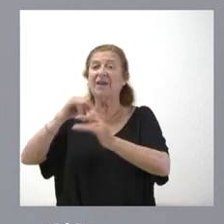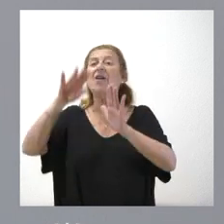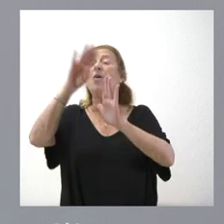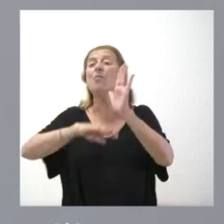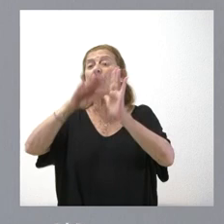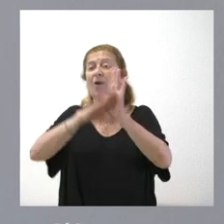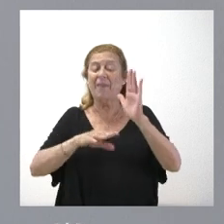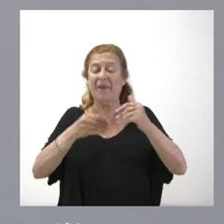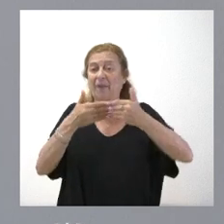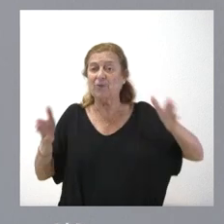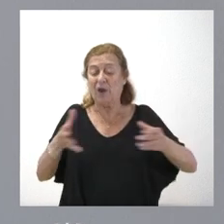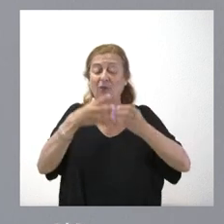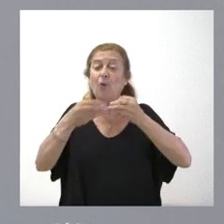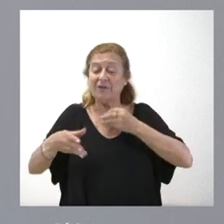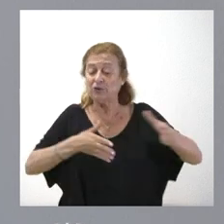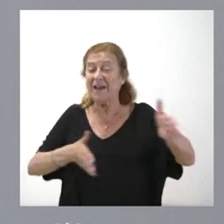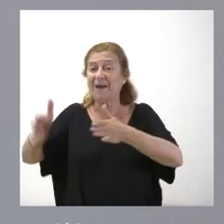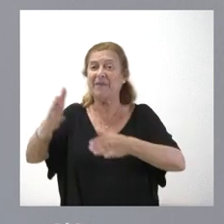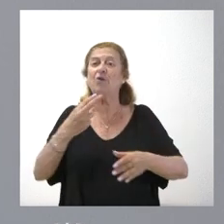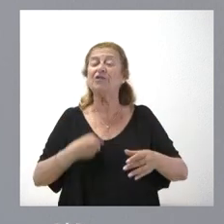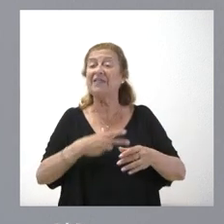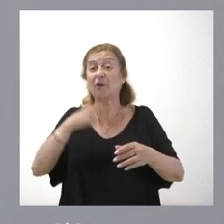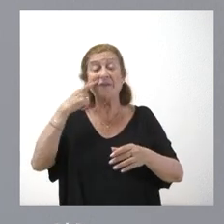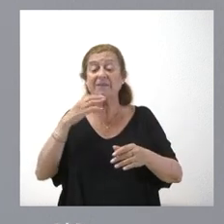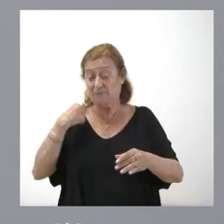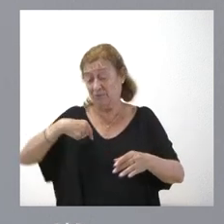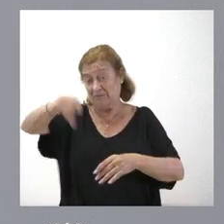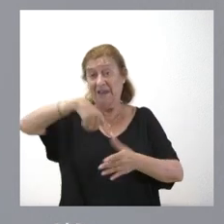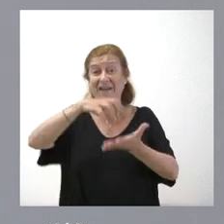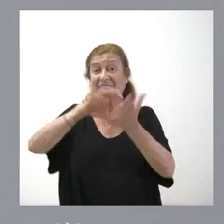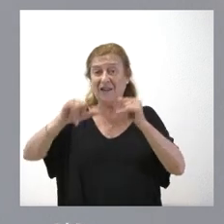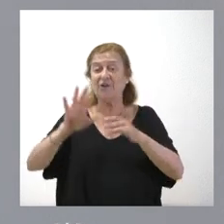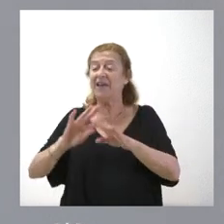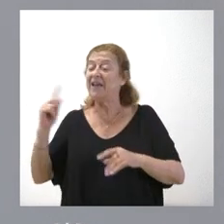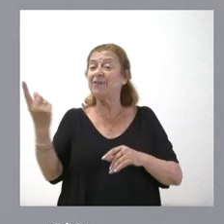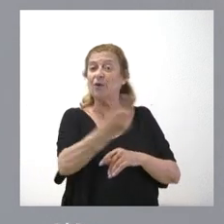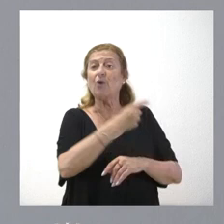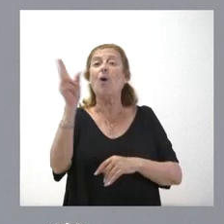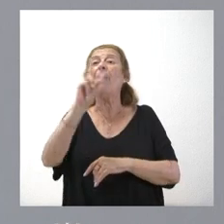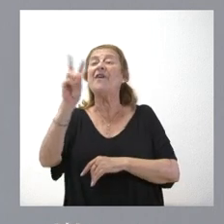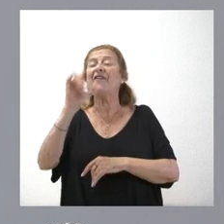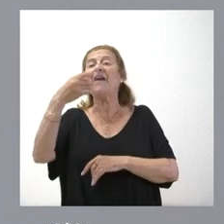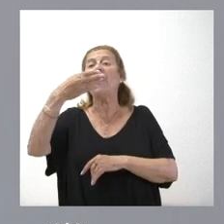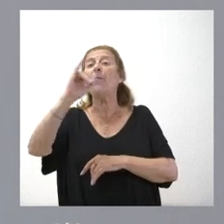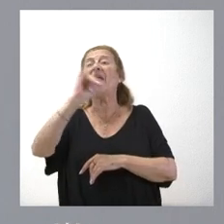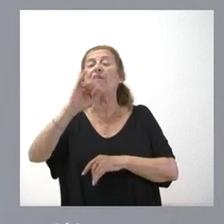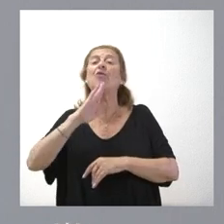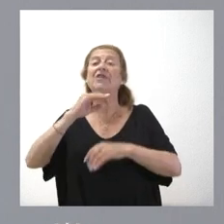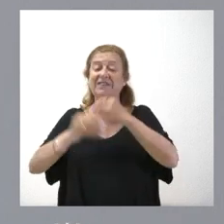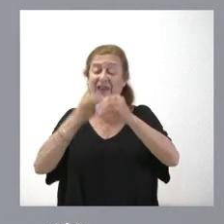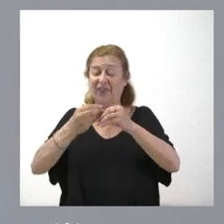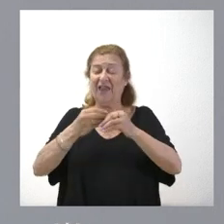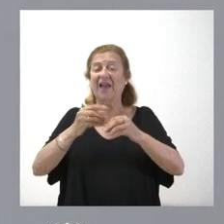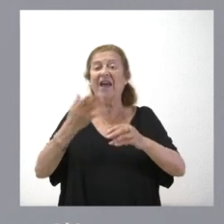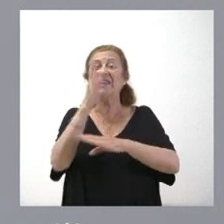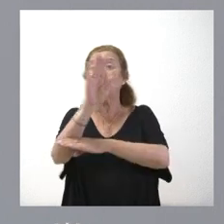documentos en el camino Santiago francés a su paso por Castilla y león así como el entorno de villafranca del vierzo donde se celebra la sede de la exposición Las edades del